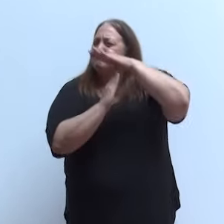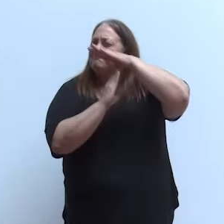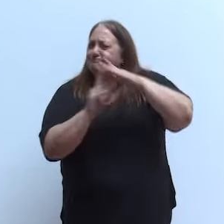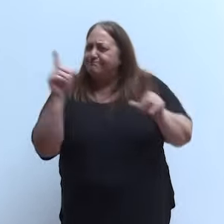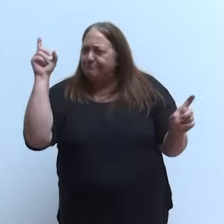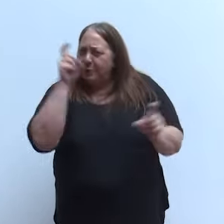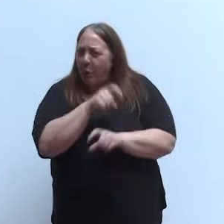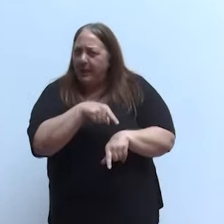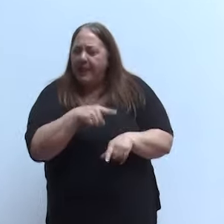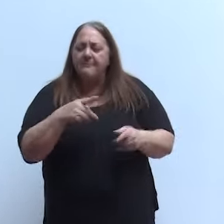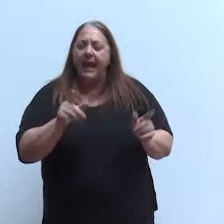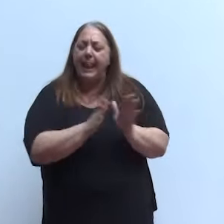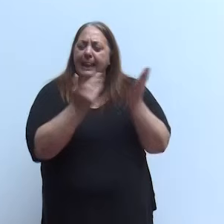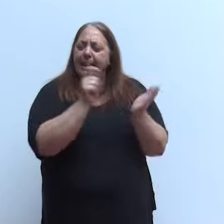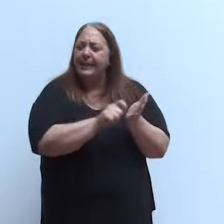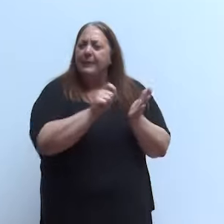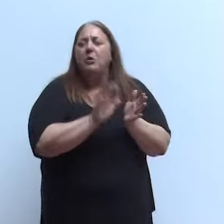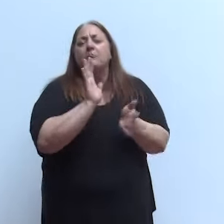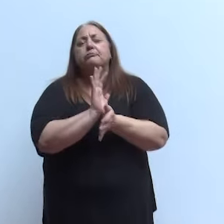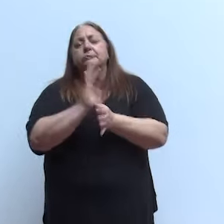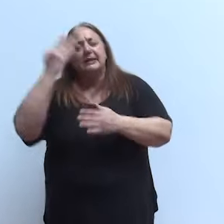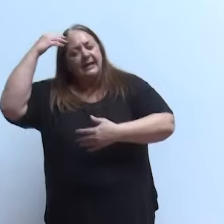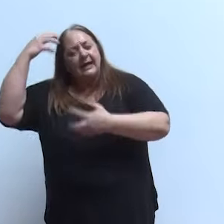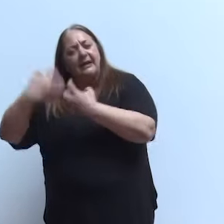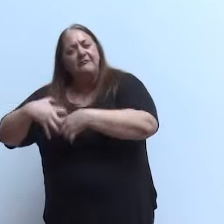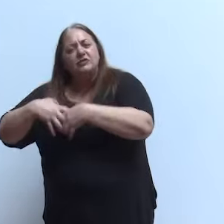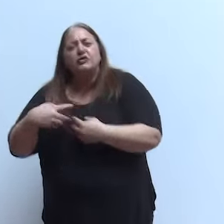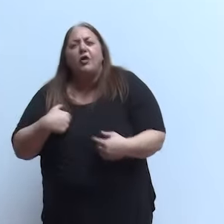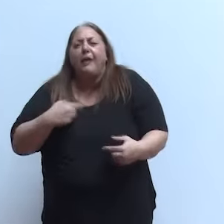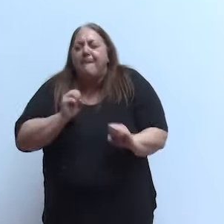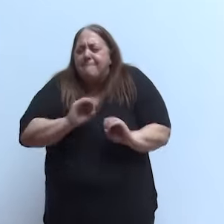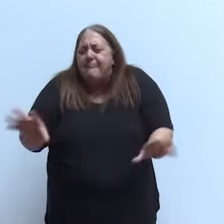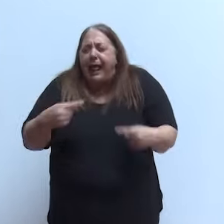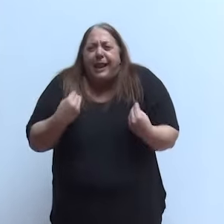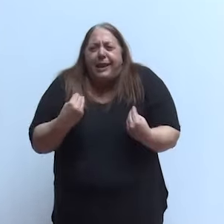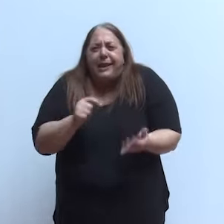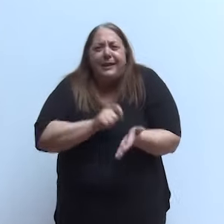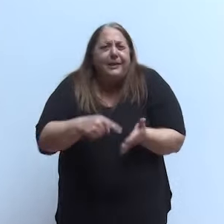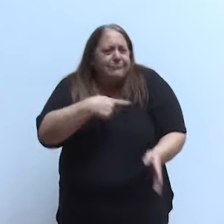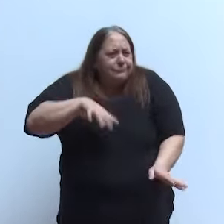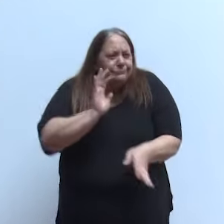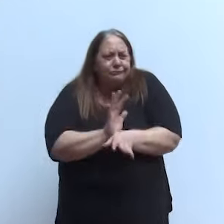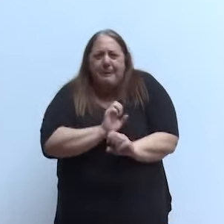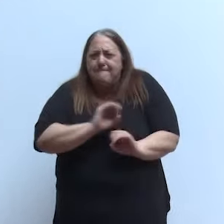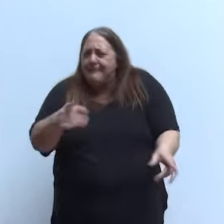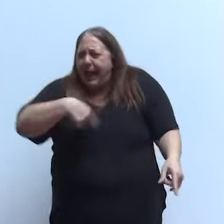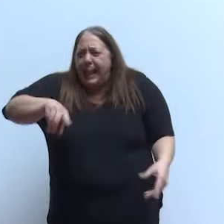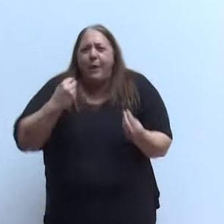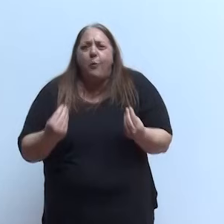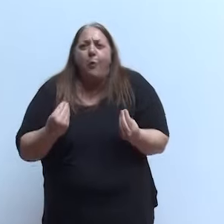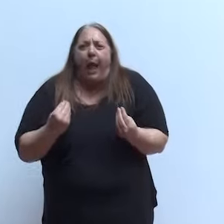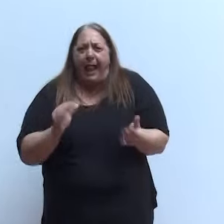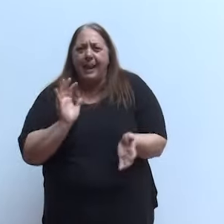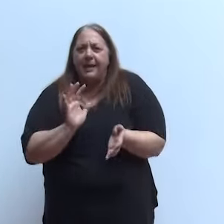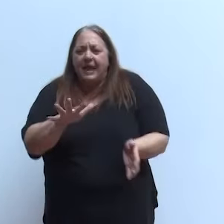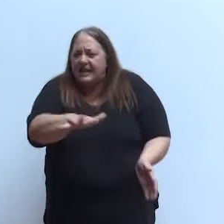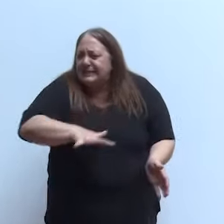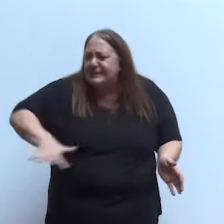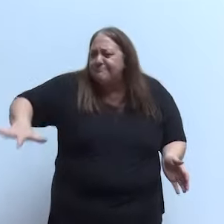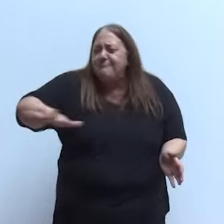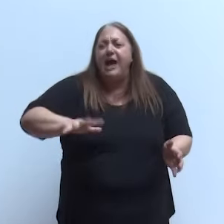tratando de como decía Esteban qu hicimos mal no sea y una de las cosas centrales es no construir un espacio esto un espacio de